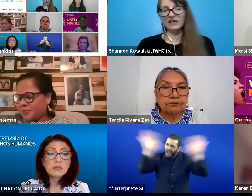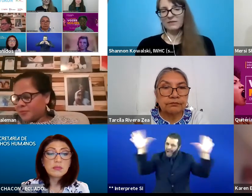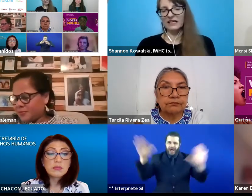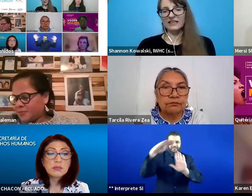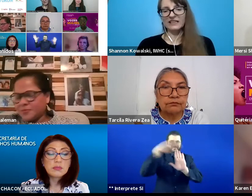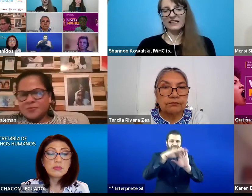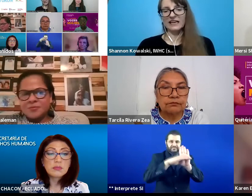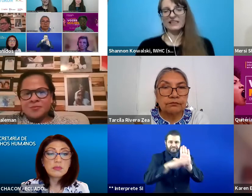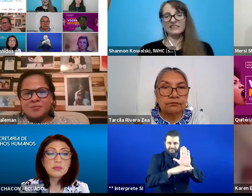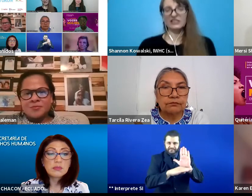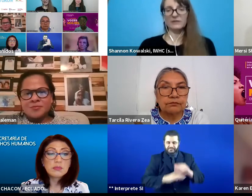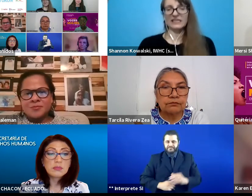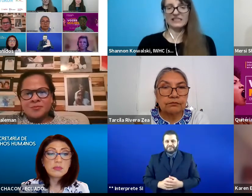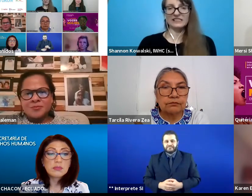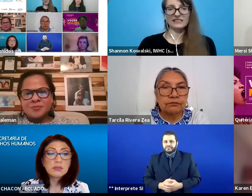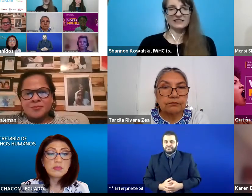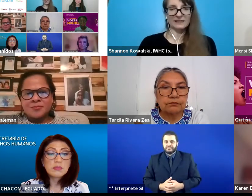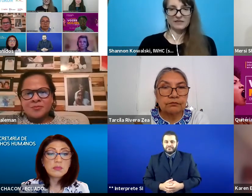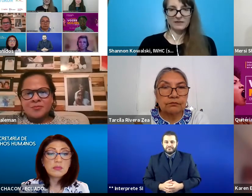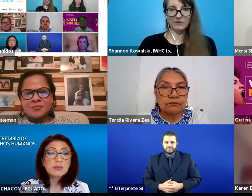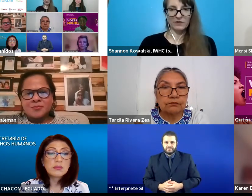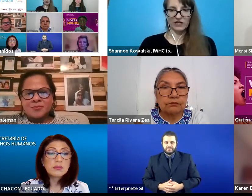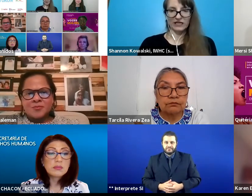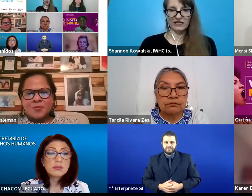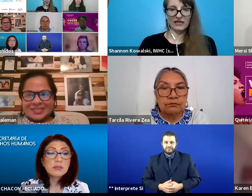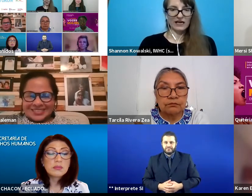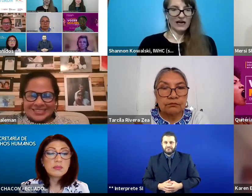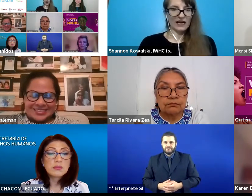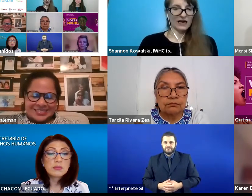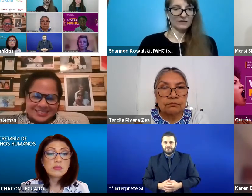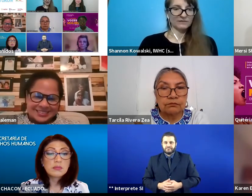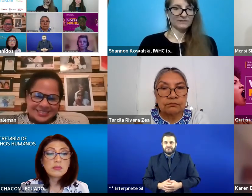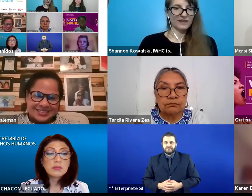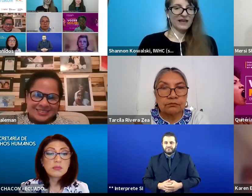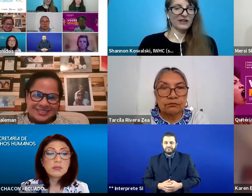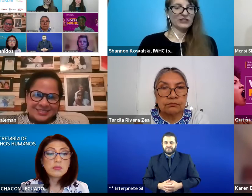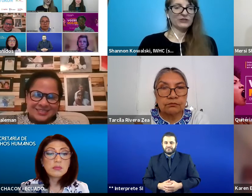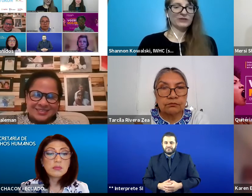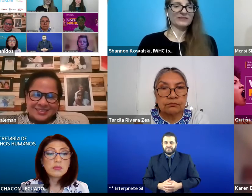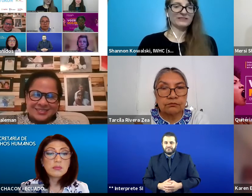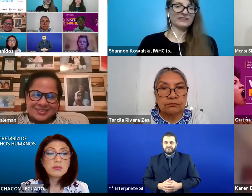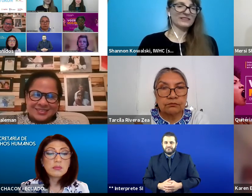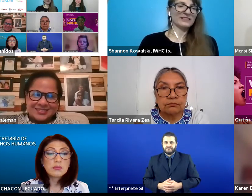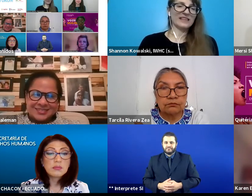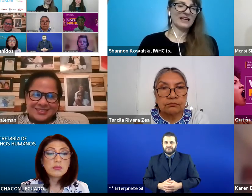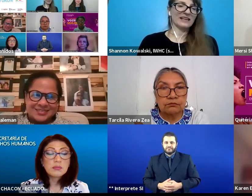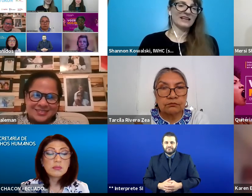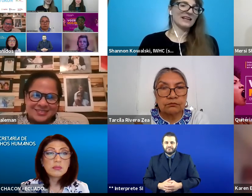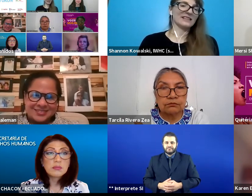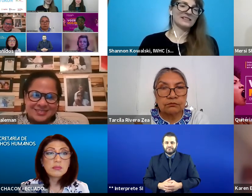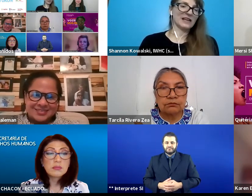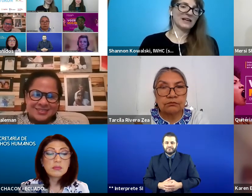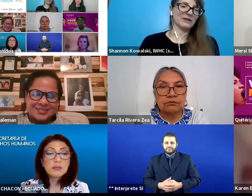I'm sorry, Monica, the English interpretation doesn't seem to be working. Could you just say